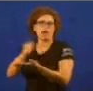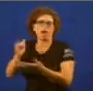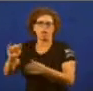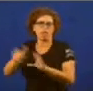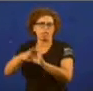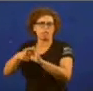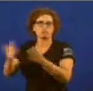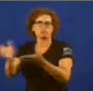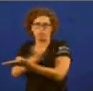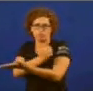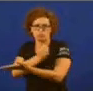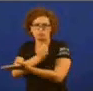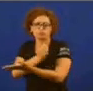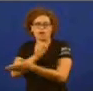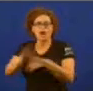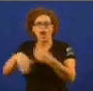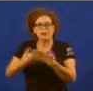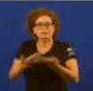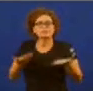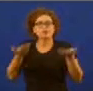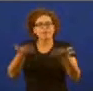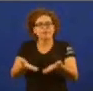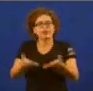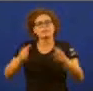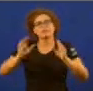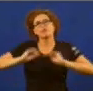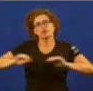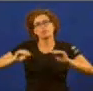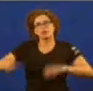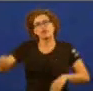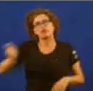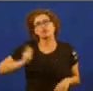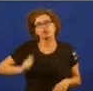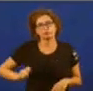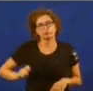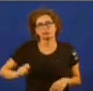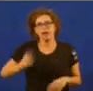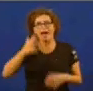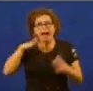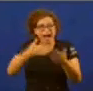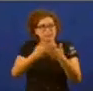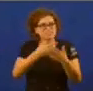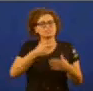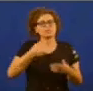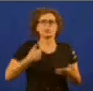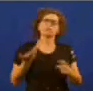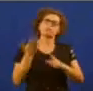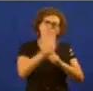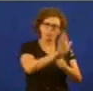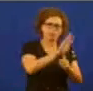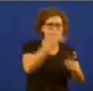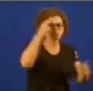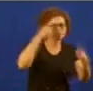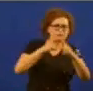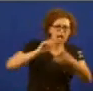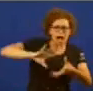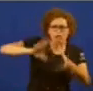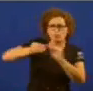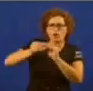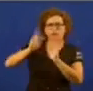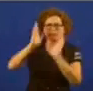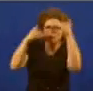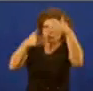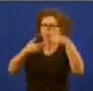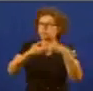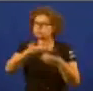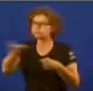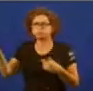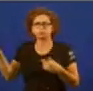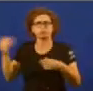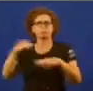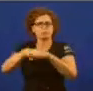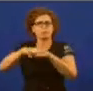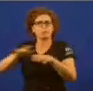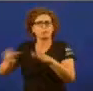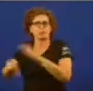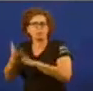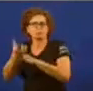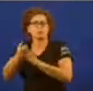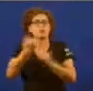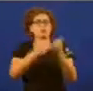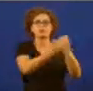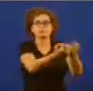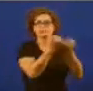mesmo deputado do Partido Popular que son vostedes que ameazan a convivencia cunha recentralización política